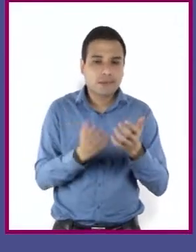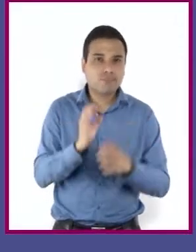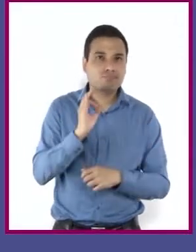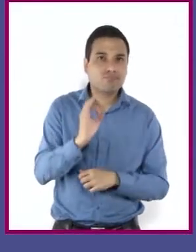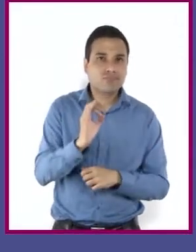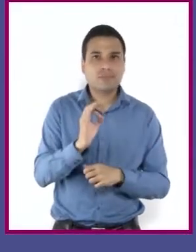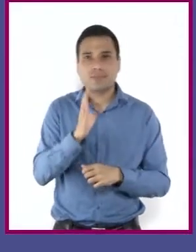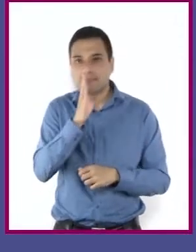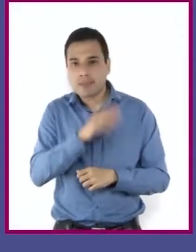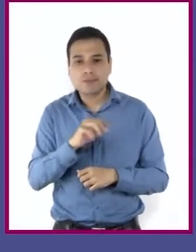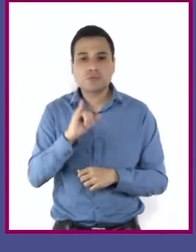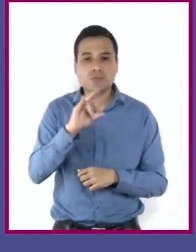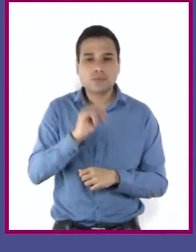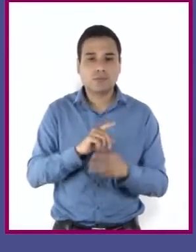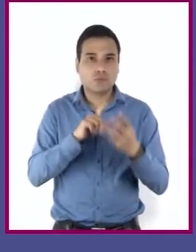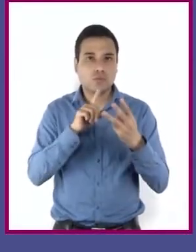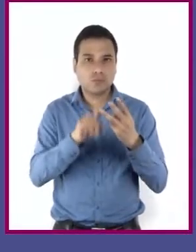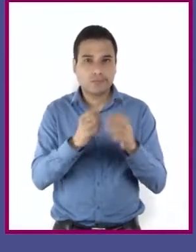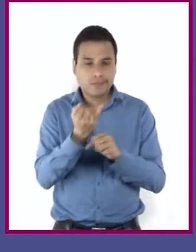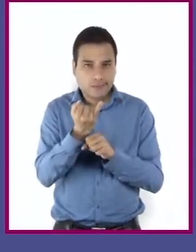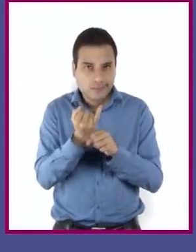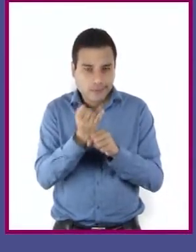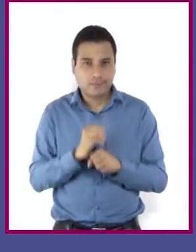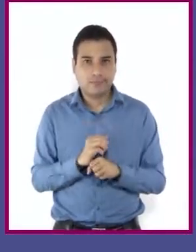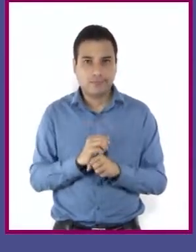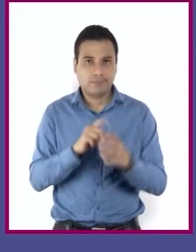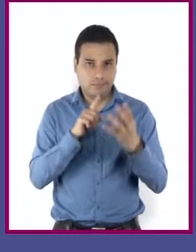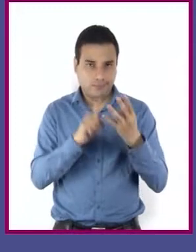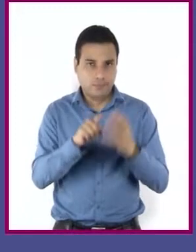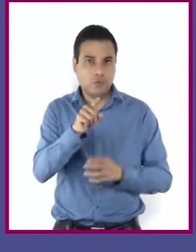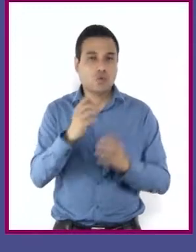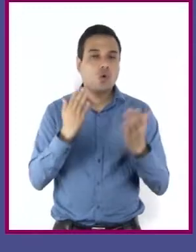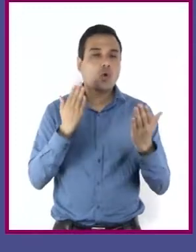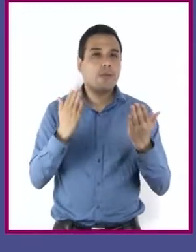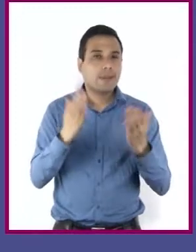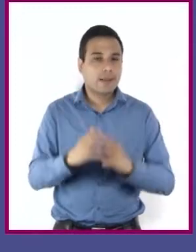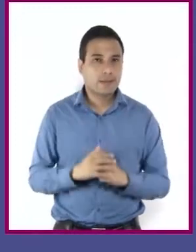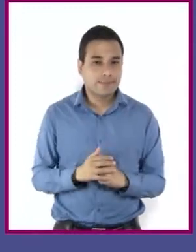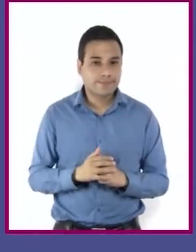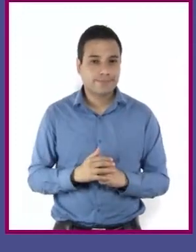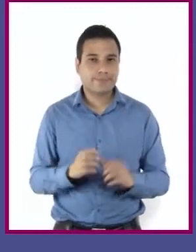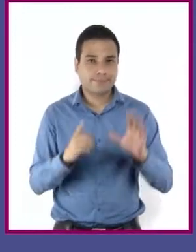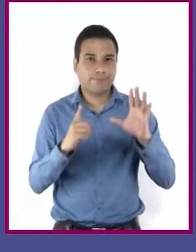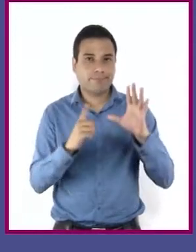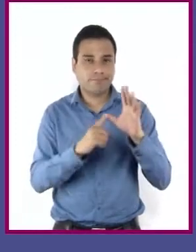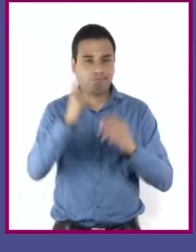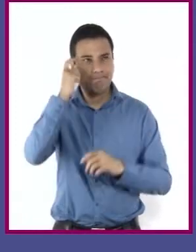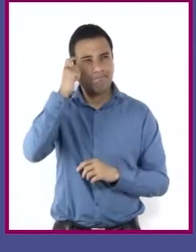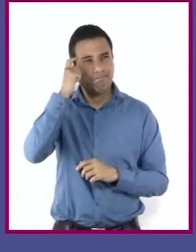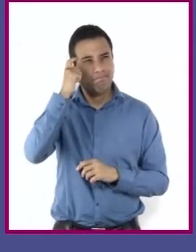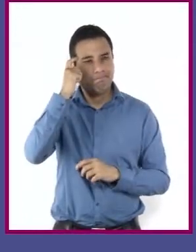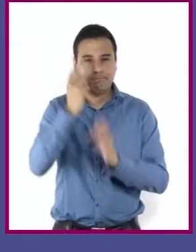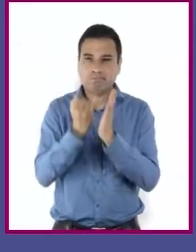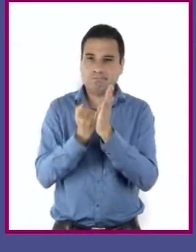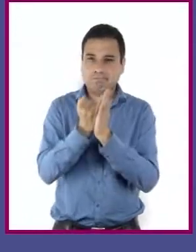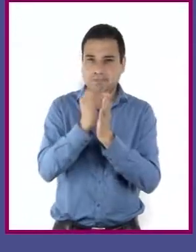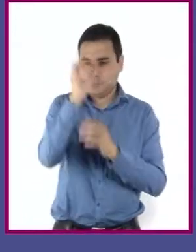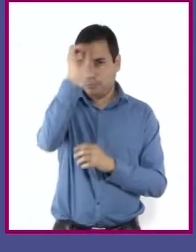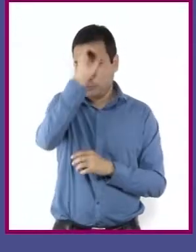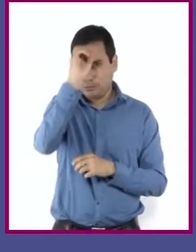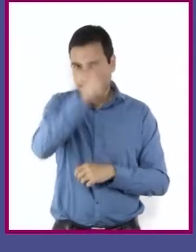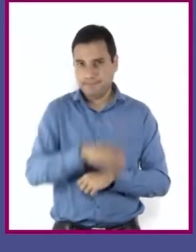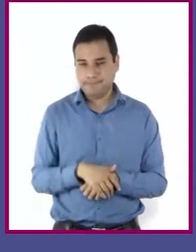sobre la actuación individual, comparar las evidencias que se tengan, hacer juicios sobre los logros en los